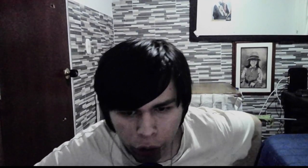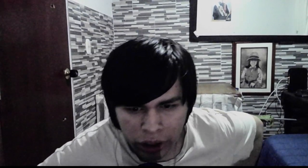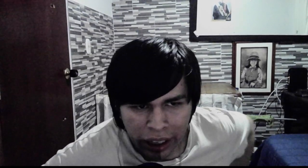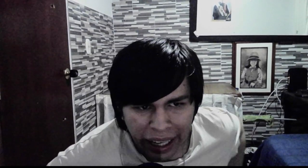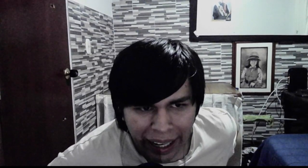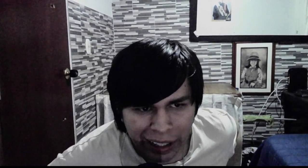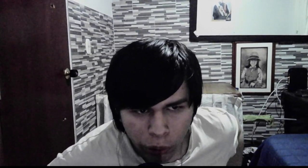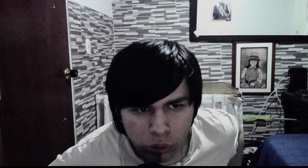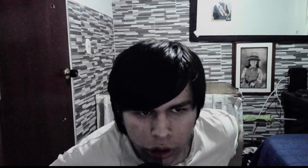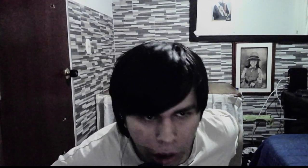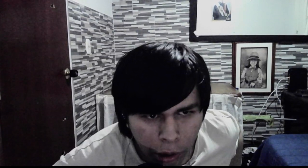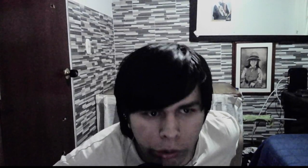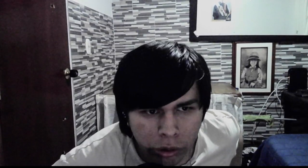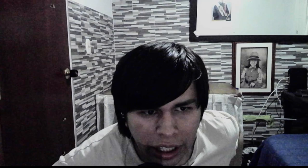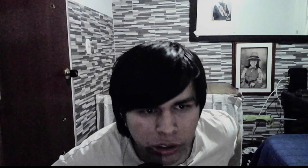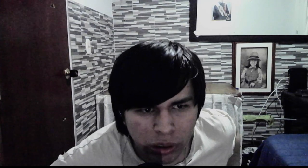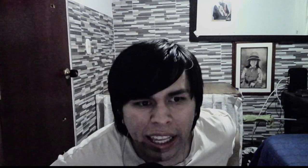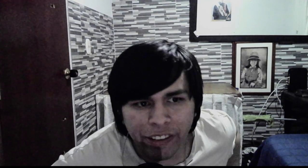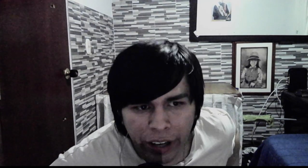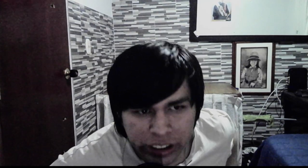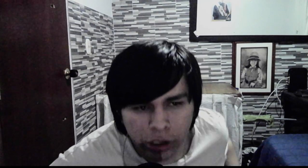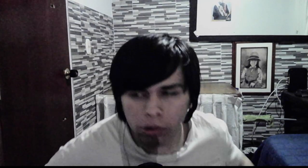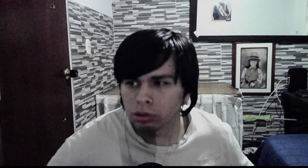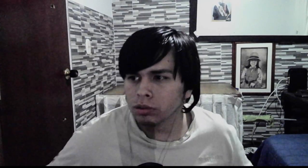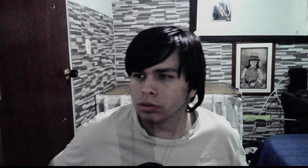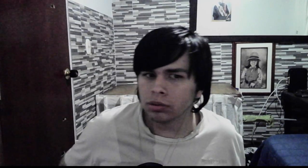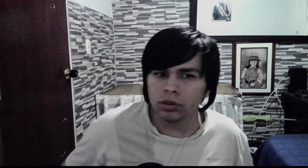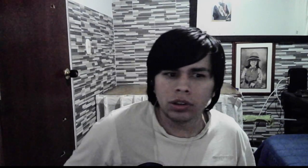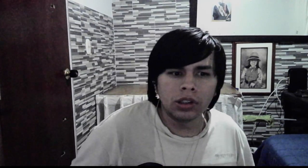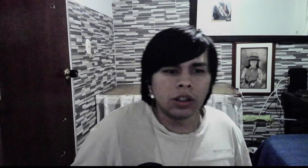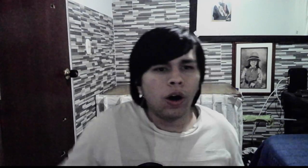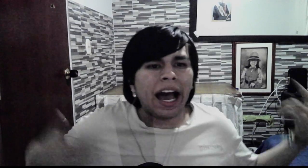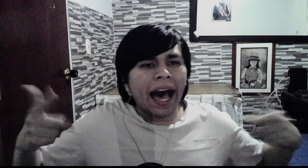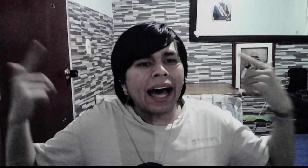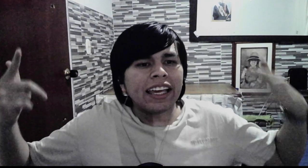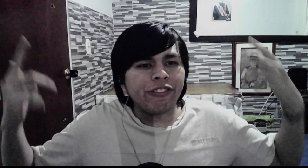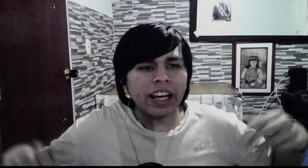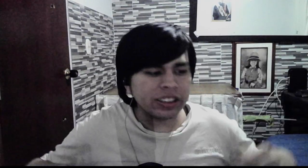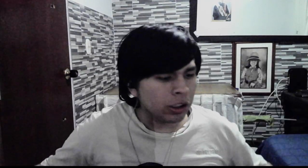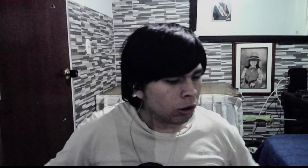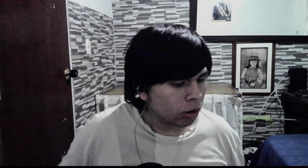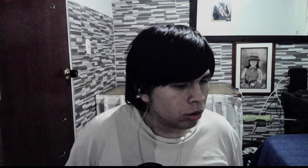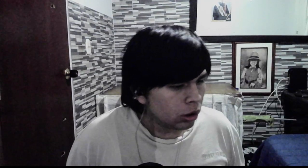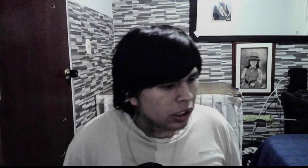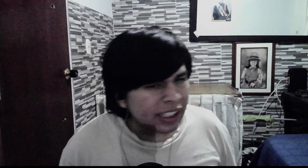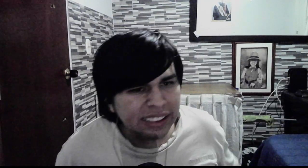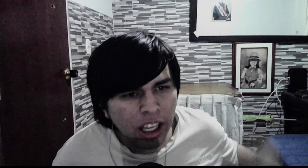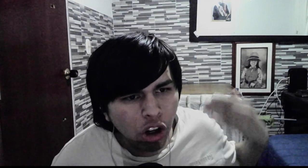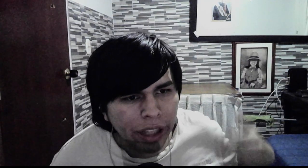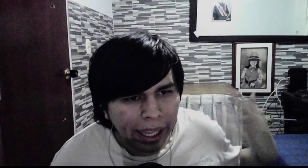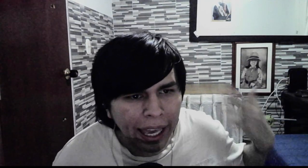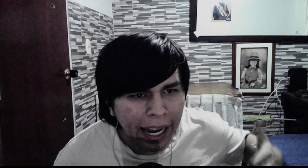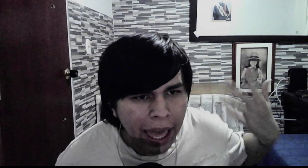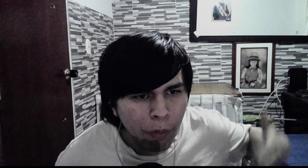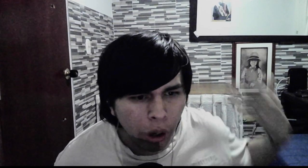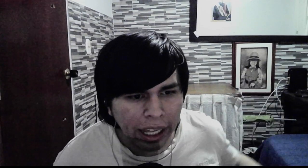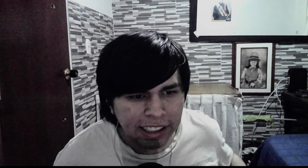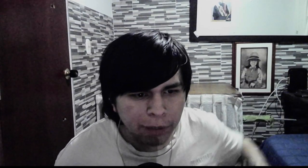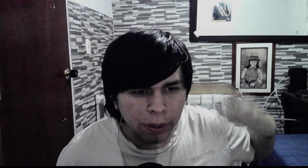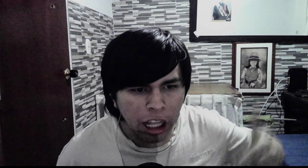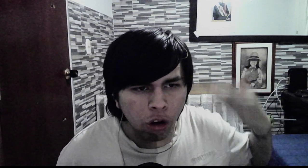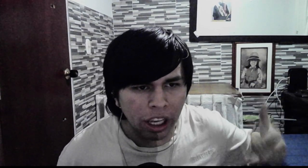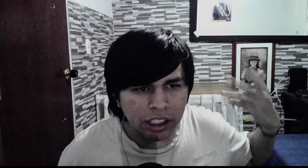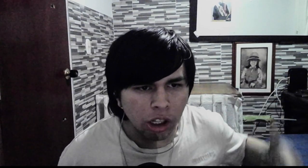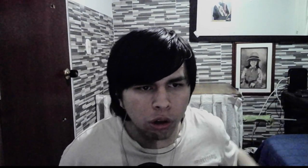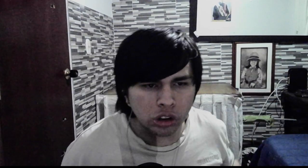hoy el consejo de Bogotá hiz una defeso a defeso es que dónde queda la democracia